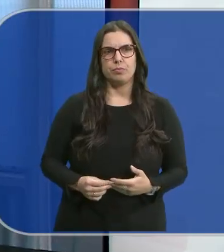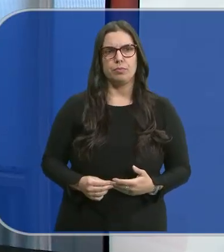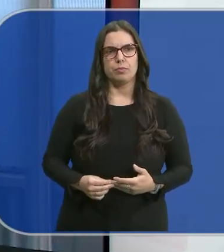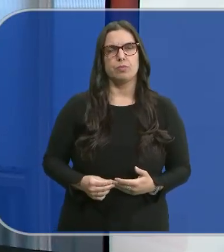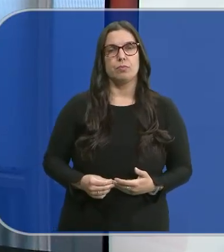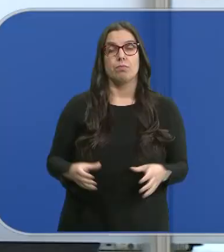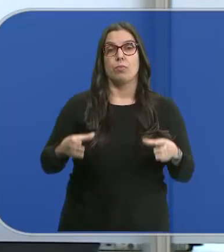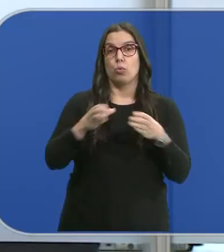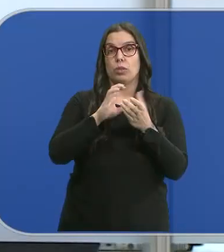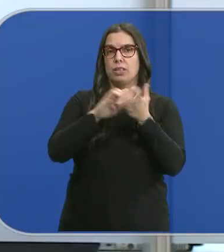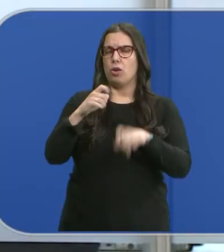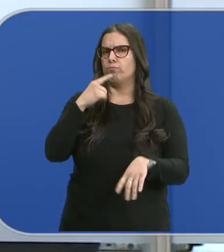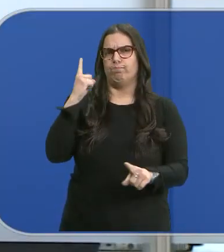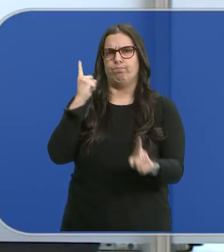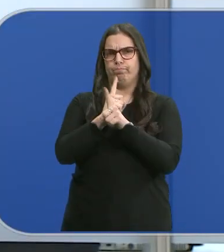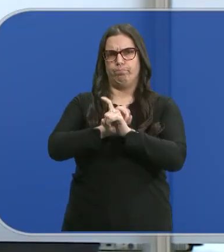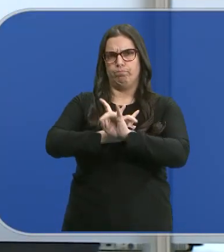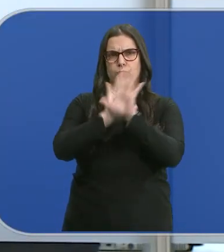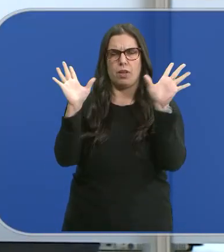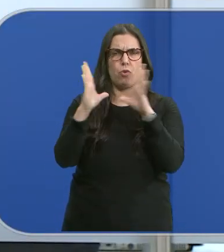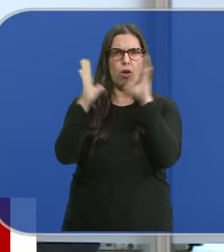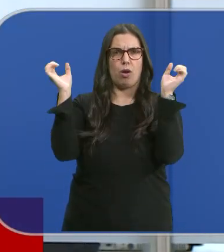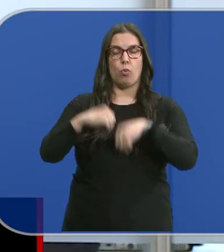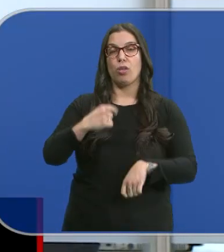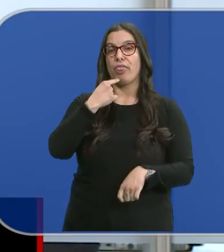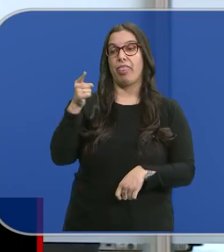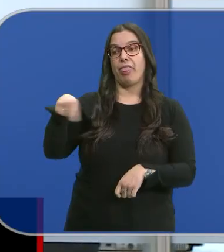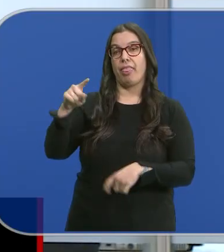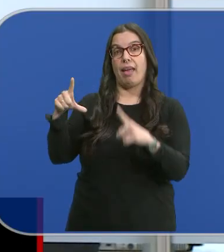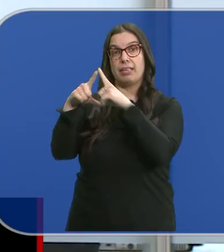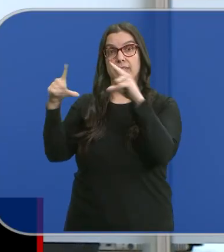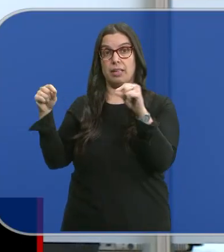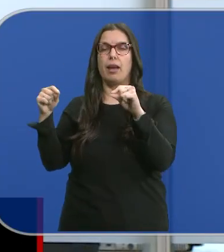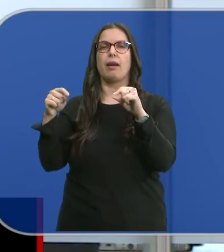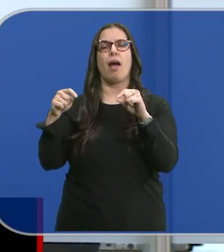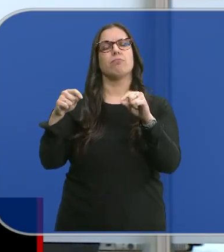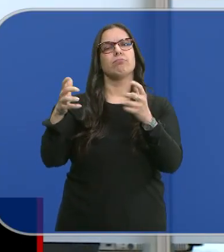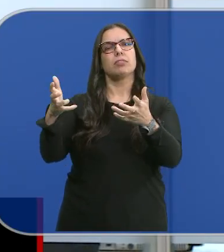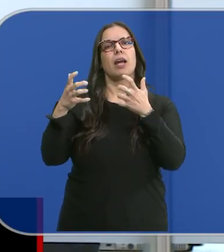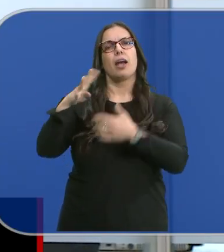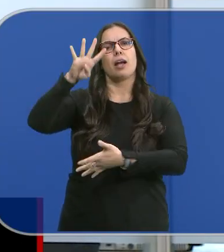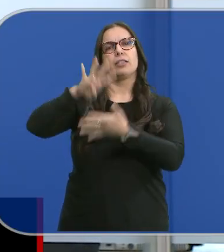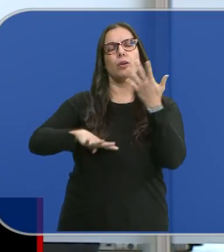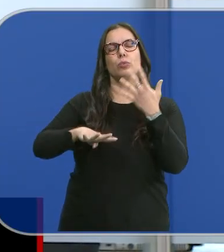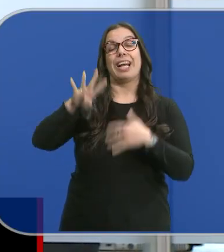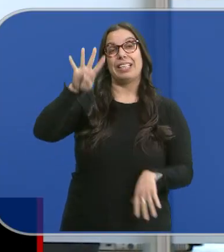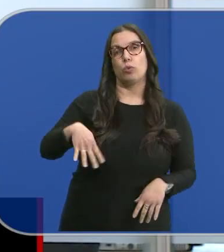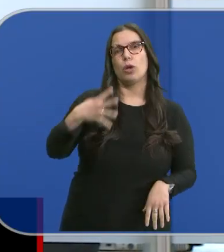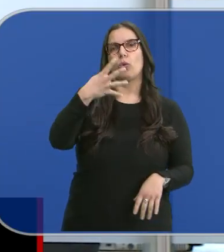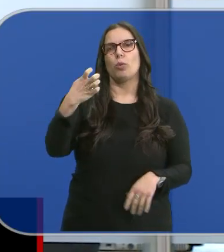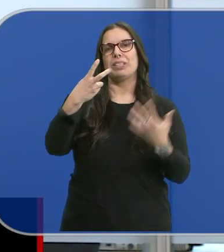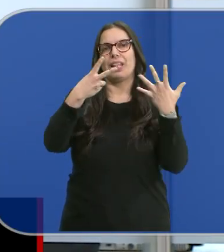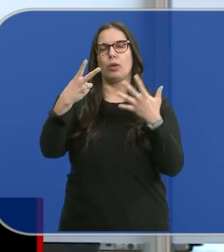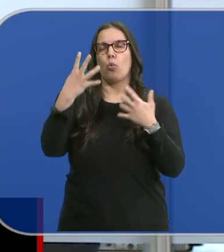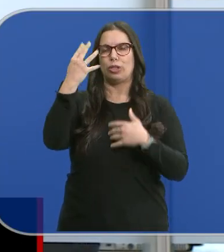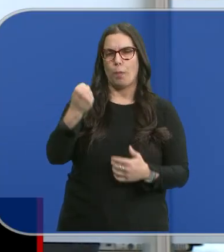Desde la Junta condenan rotundamente el acuerdo que, según Esquerra Republicana, dará a Cataluña unos 4.700 millones de euros